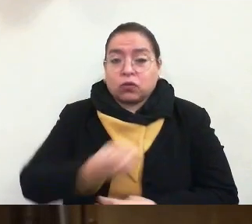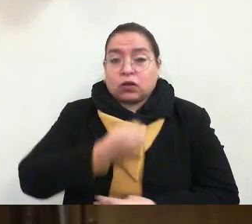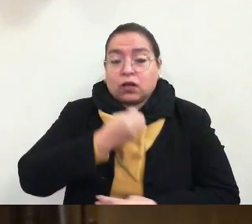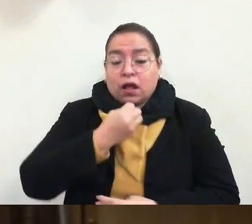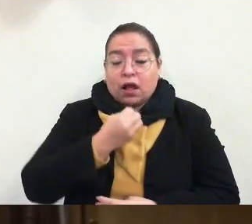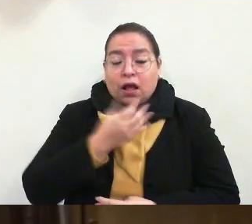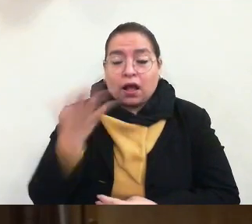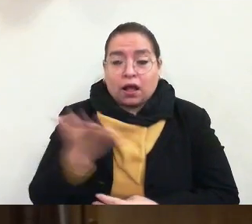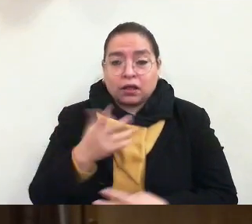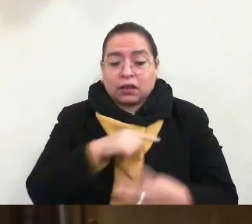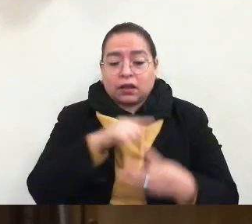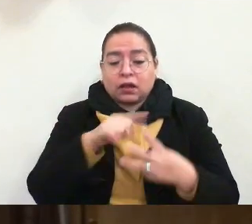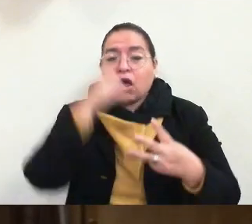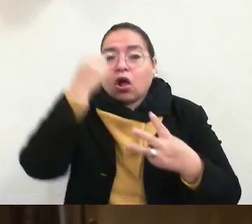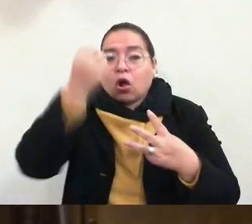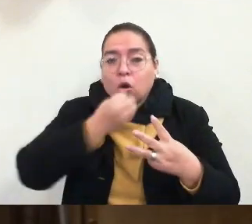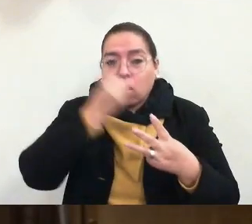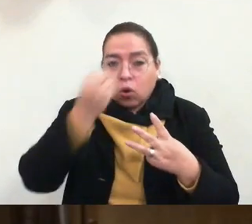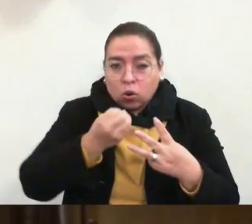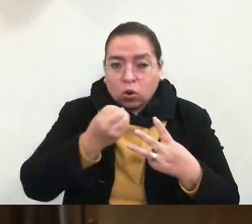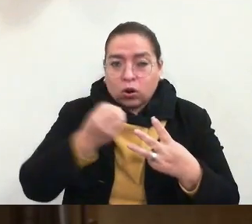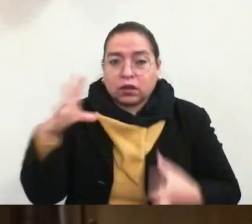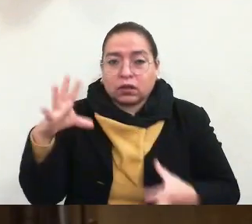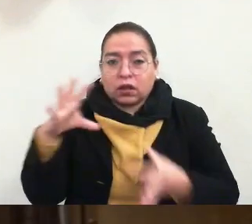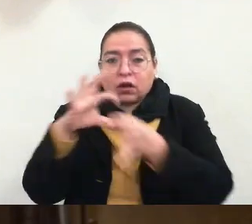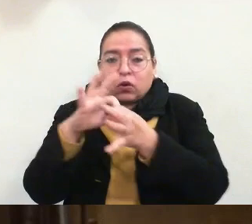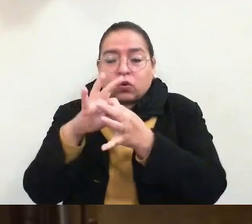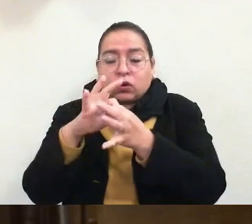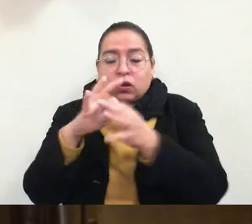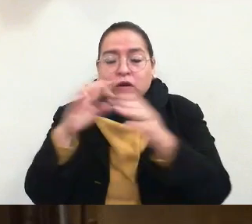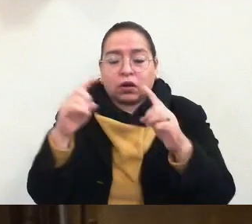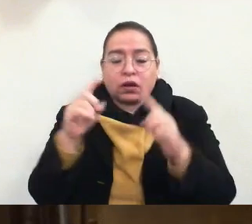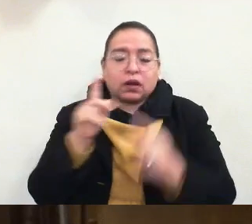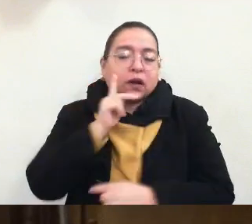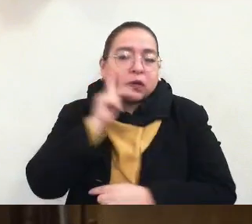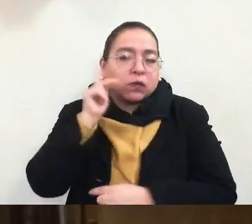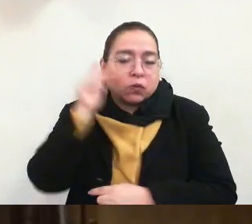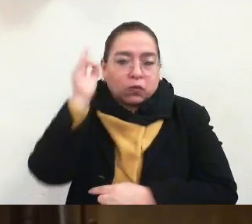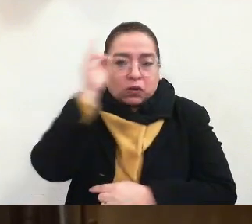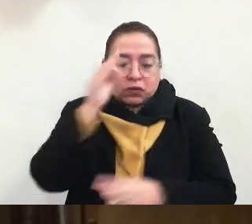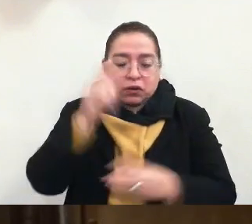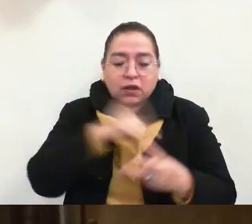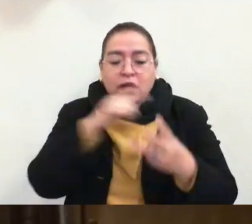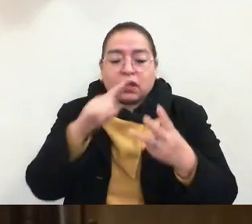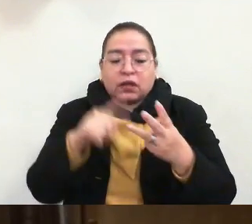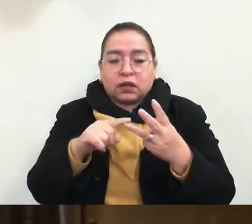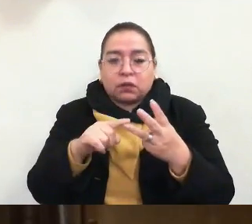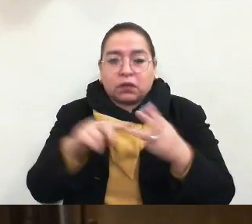que respetar a cada ser humano. Si no se dan esas condiciones,